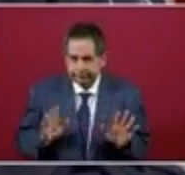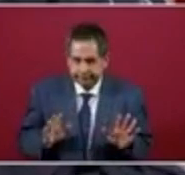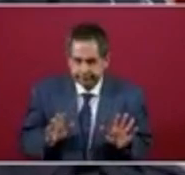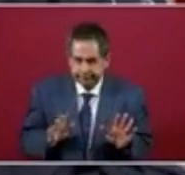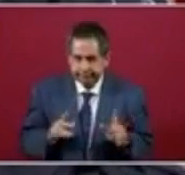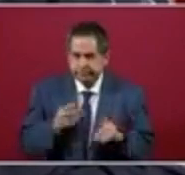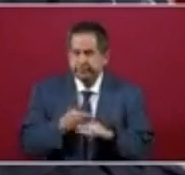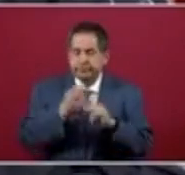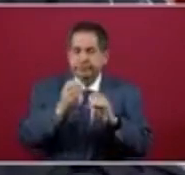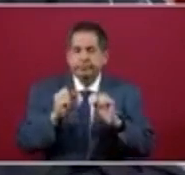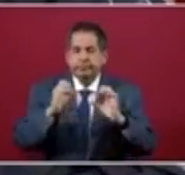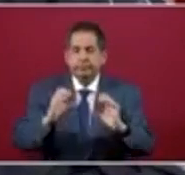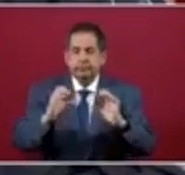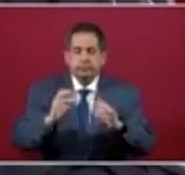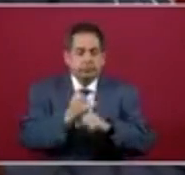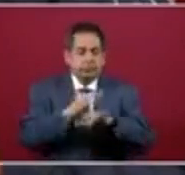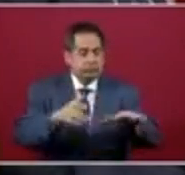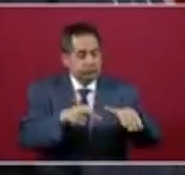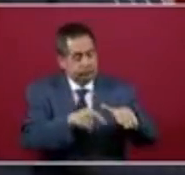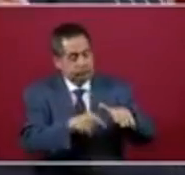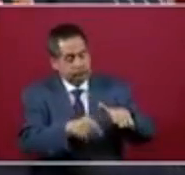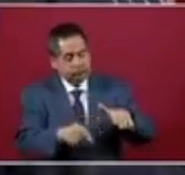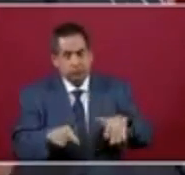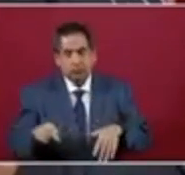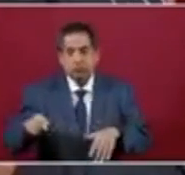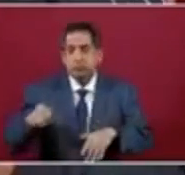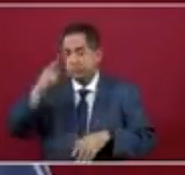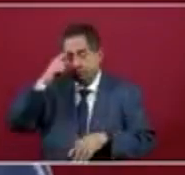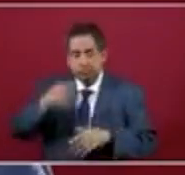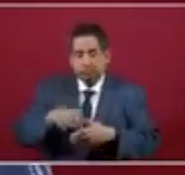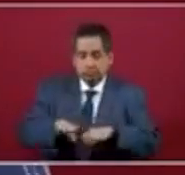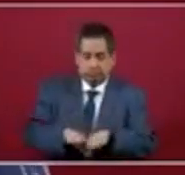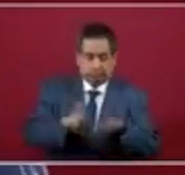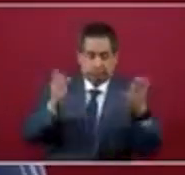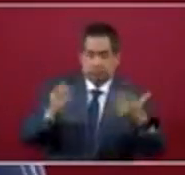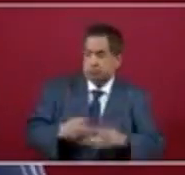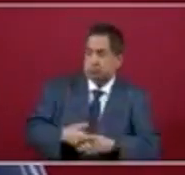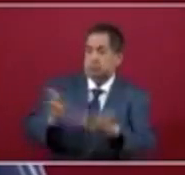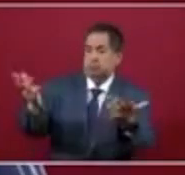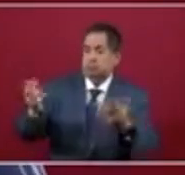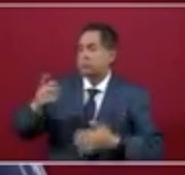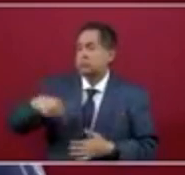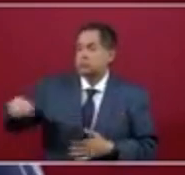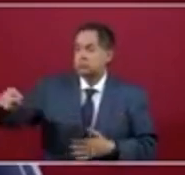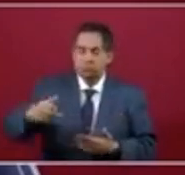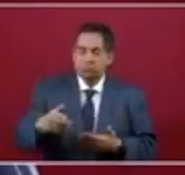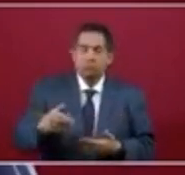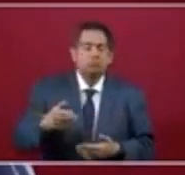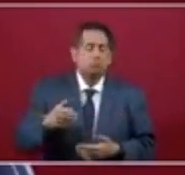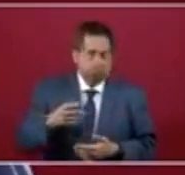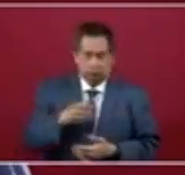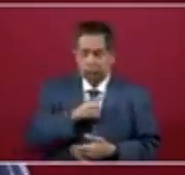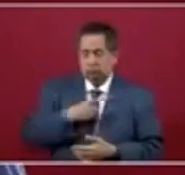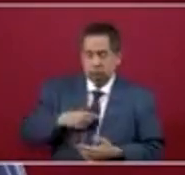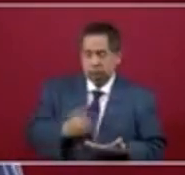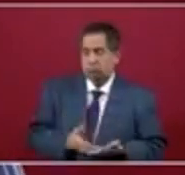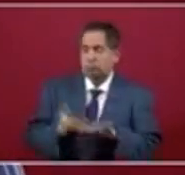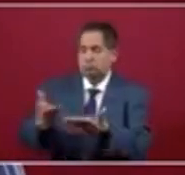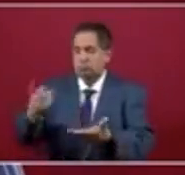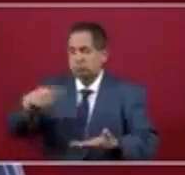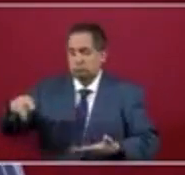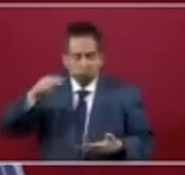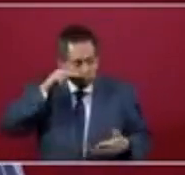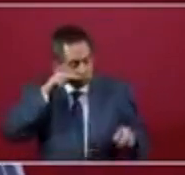mucho cuidado con esa información. El acceso es para ustedes, nosotros tenemos que darle el acceso pronto y expedito,